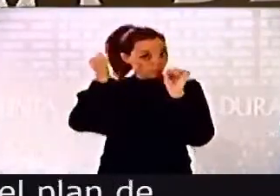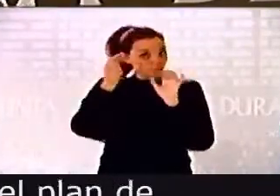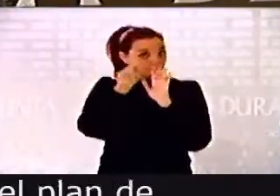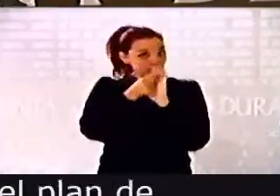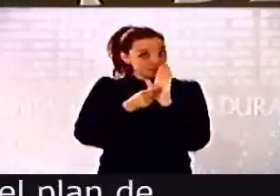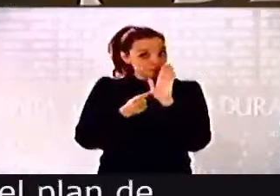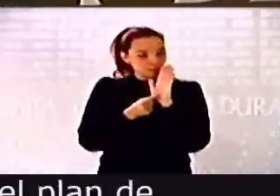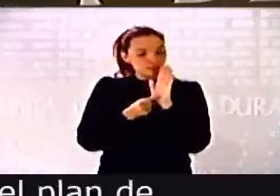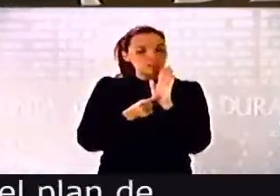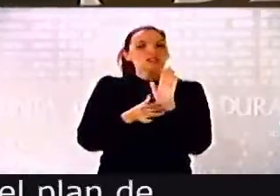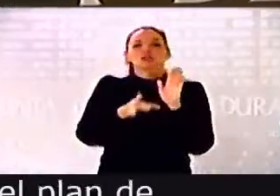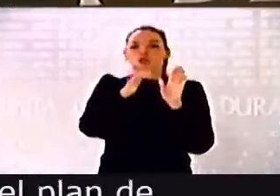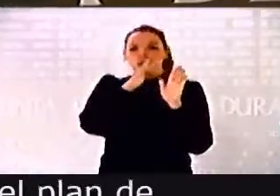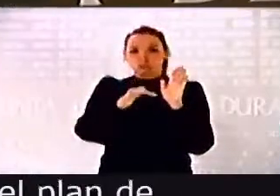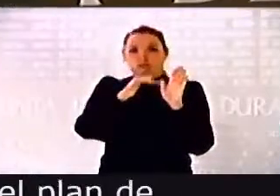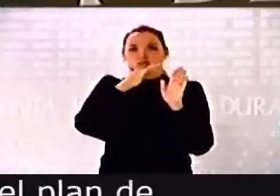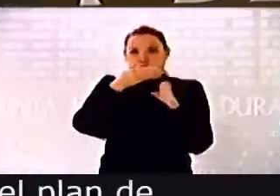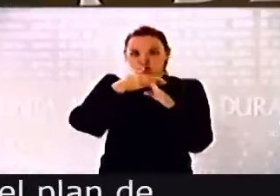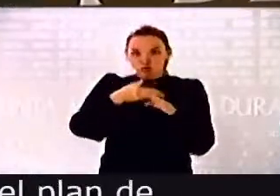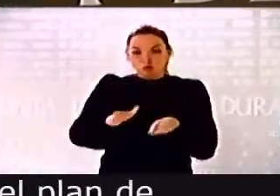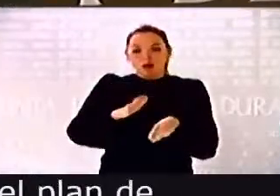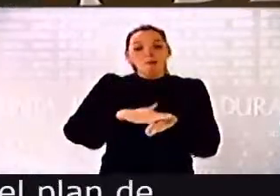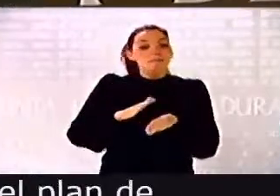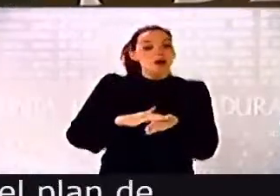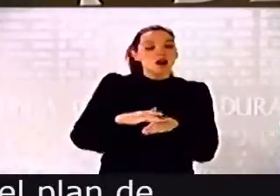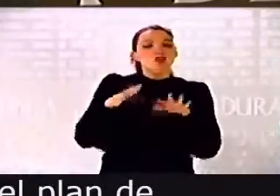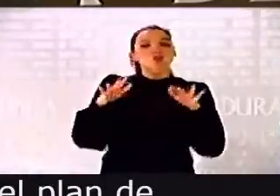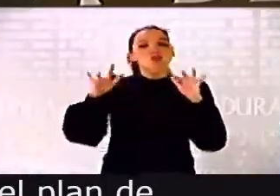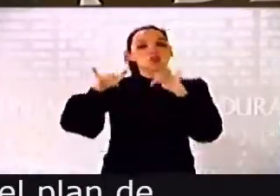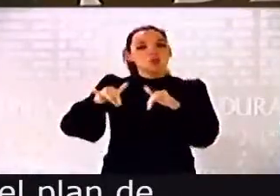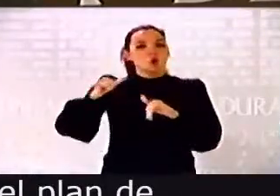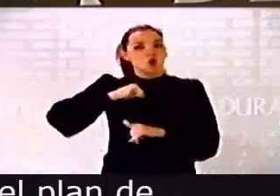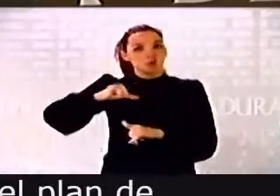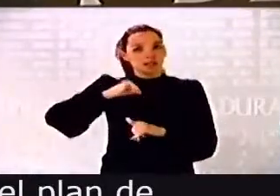absorber la presión hospitalaria que tenemos en este momento.